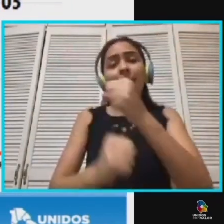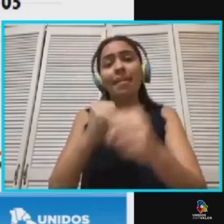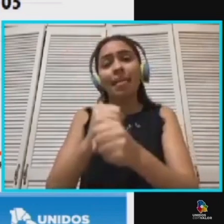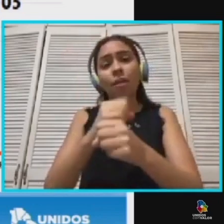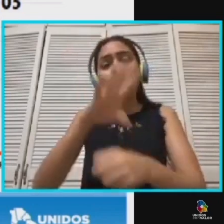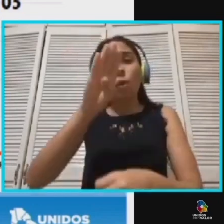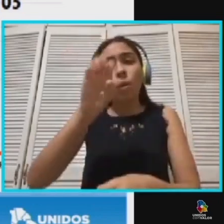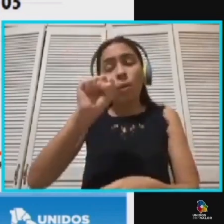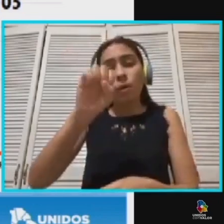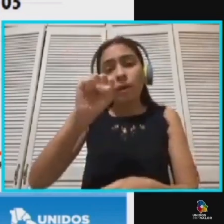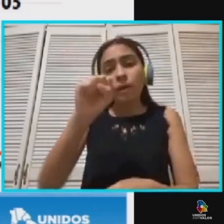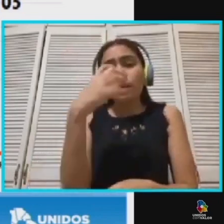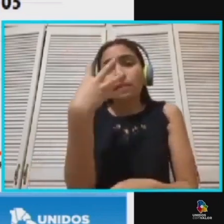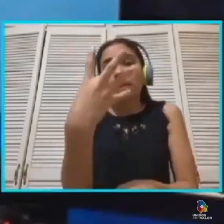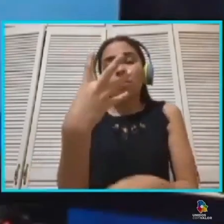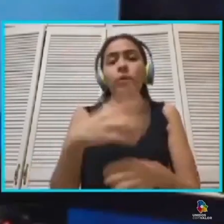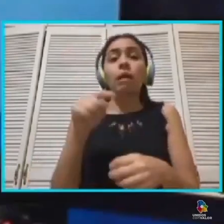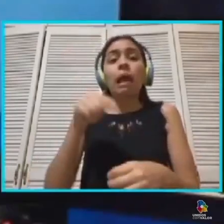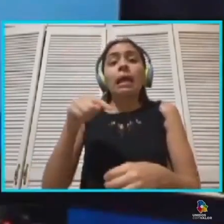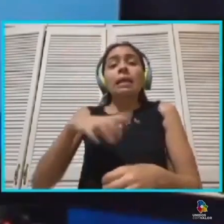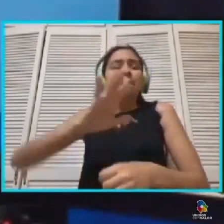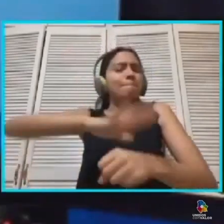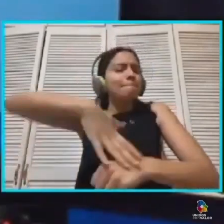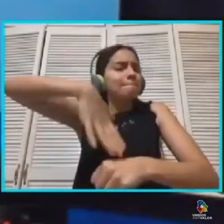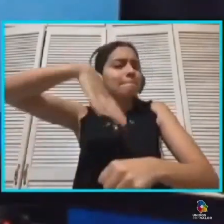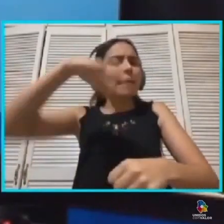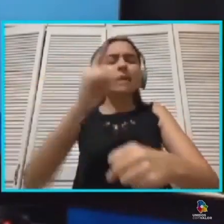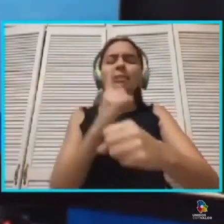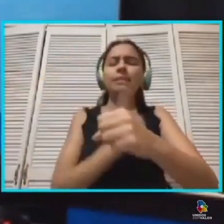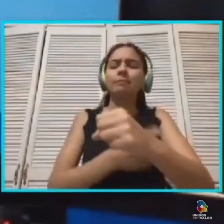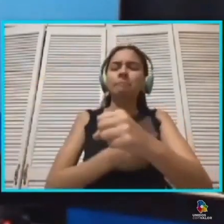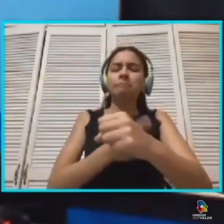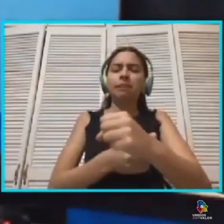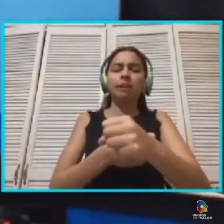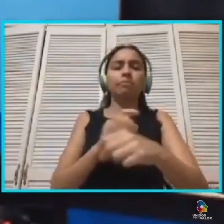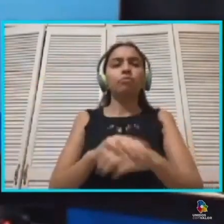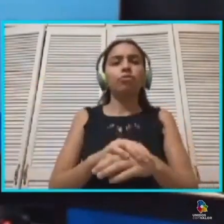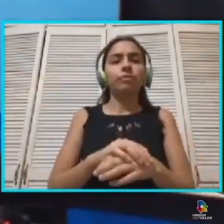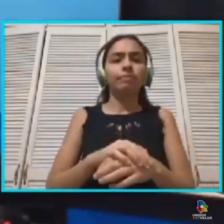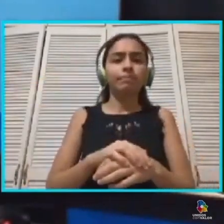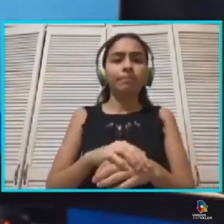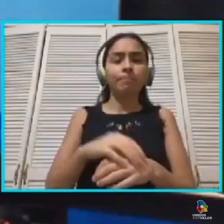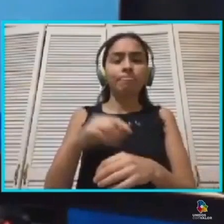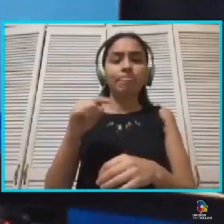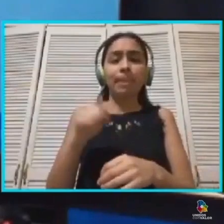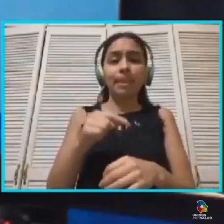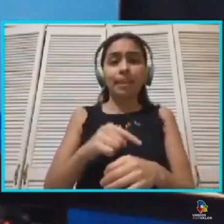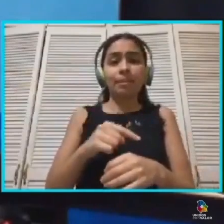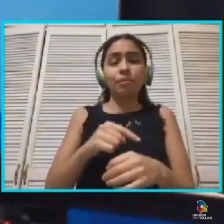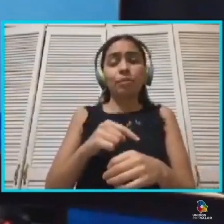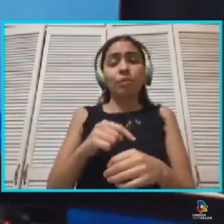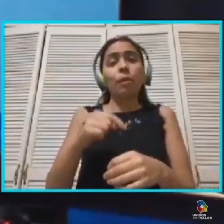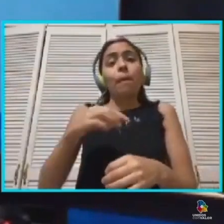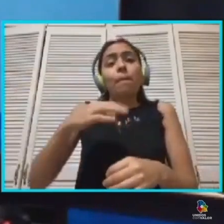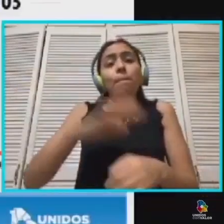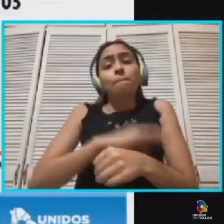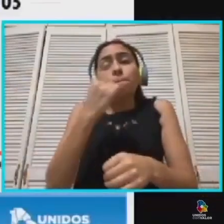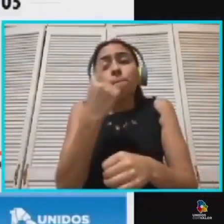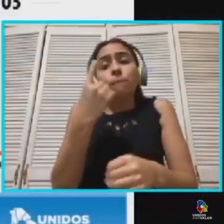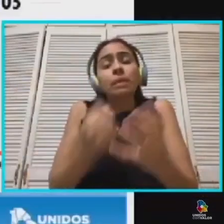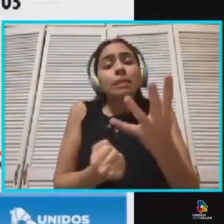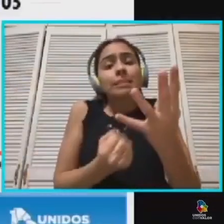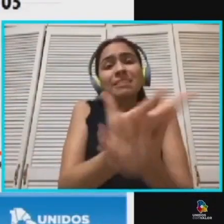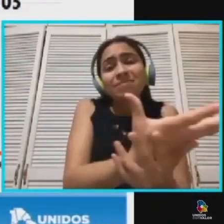el mayor contagio y es la gente que se ve expuesta porque tiene que salir a su trabajo. por